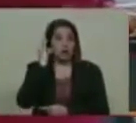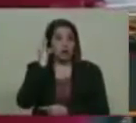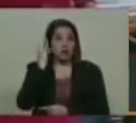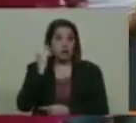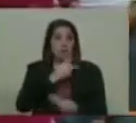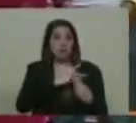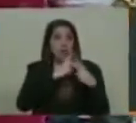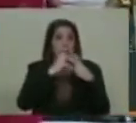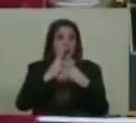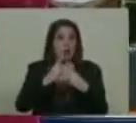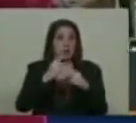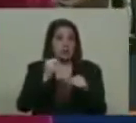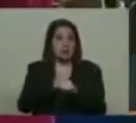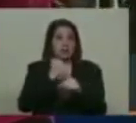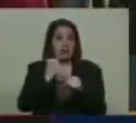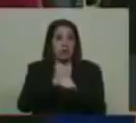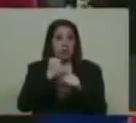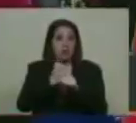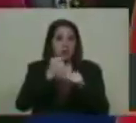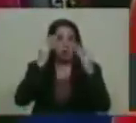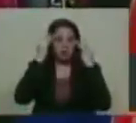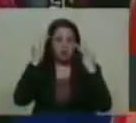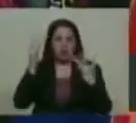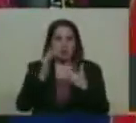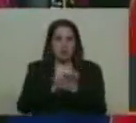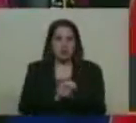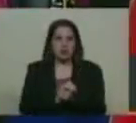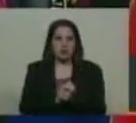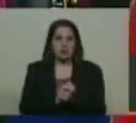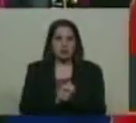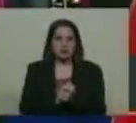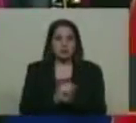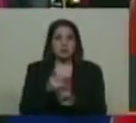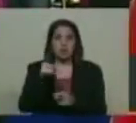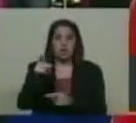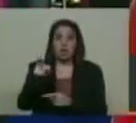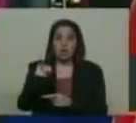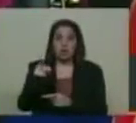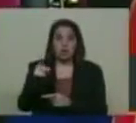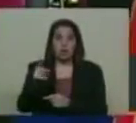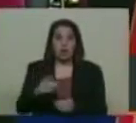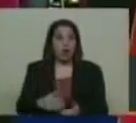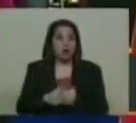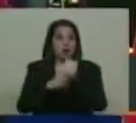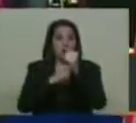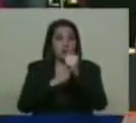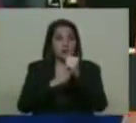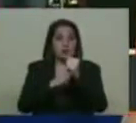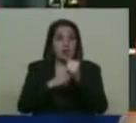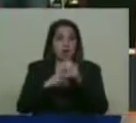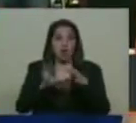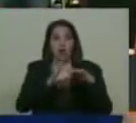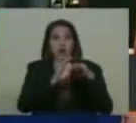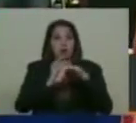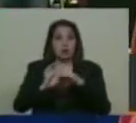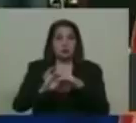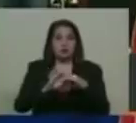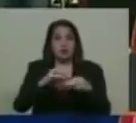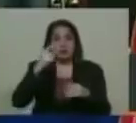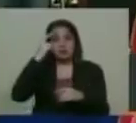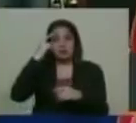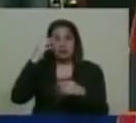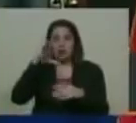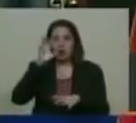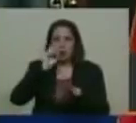valiente, trabajadora, inteligente. Eres una lideresa unitaria que sabe comprender la diversidad